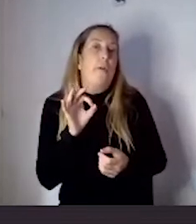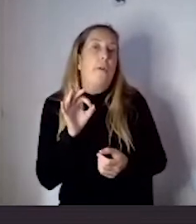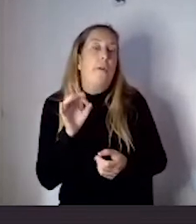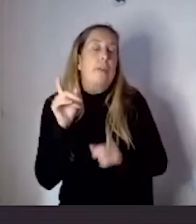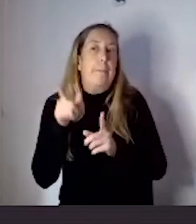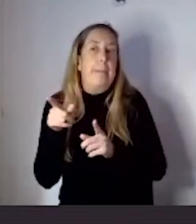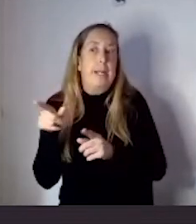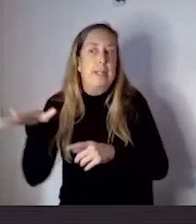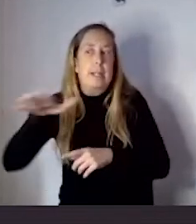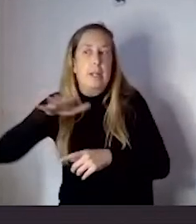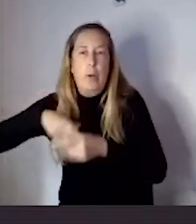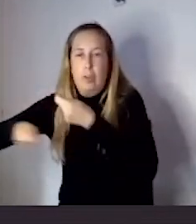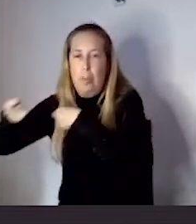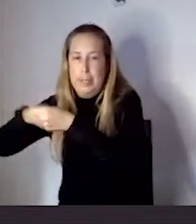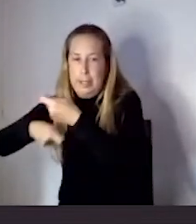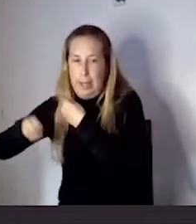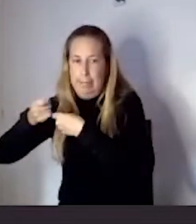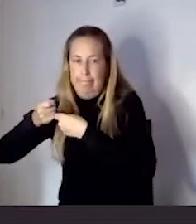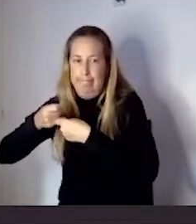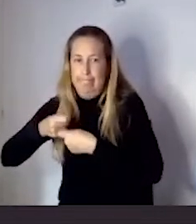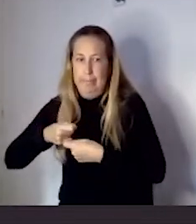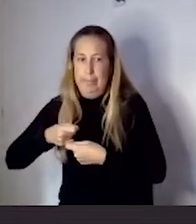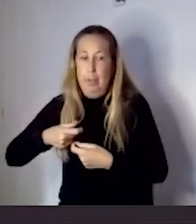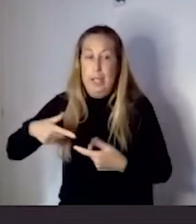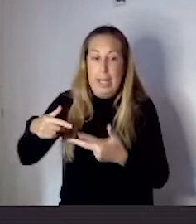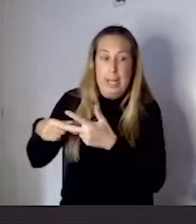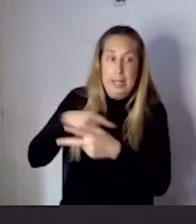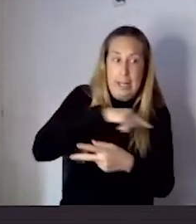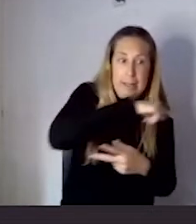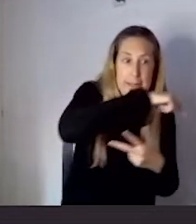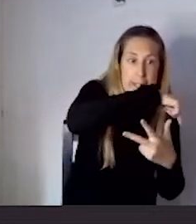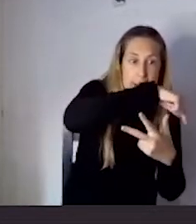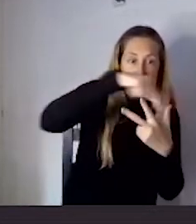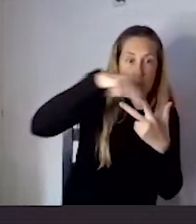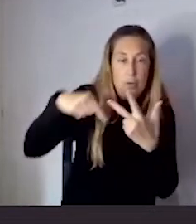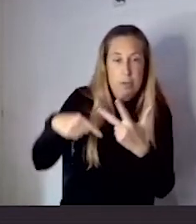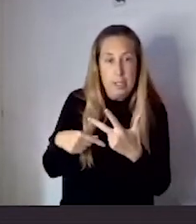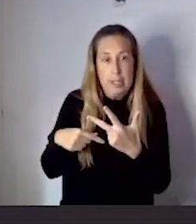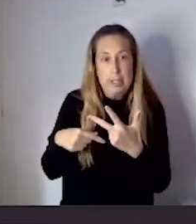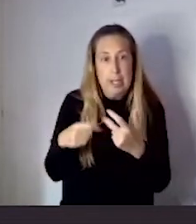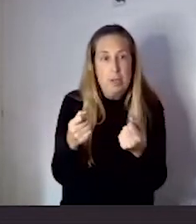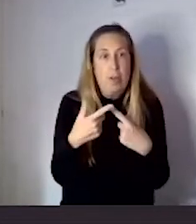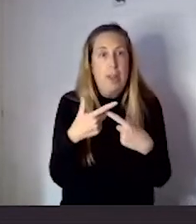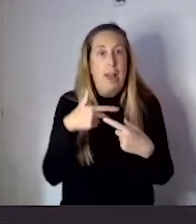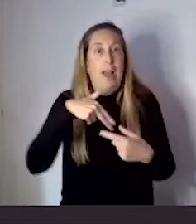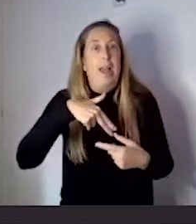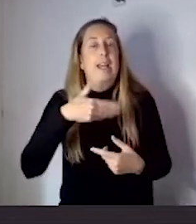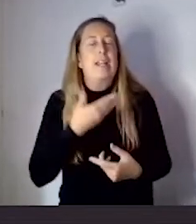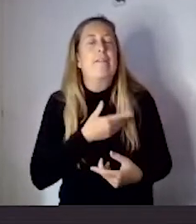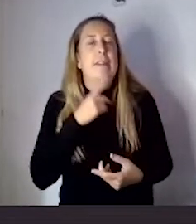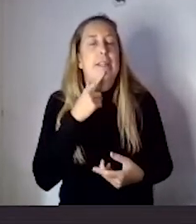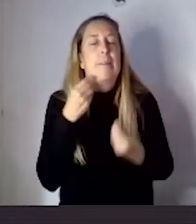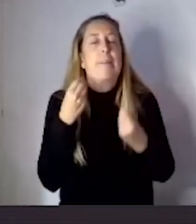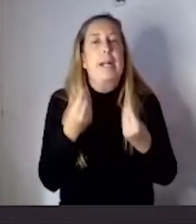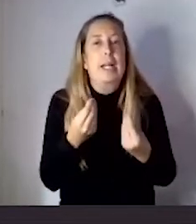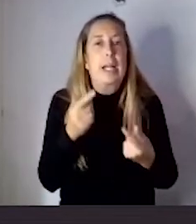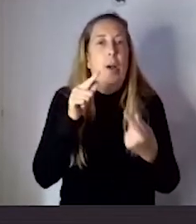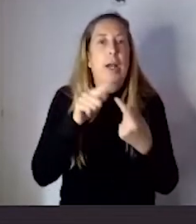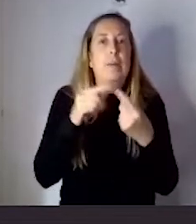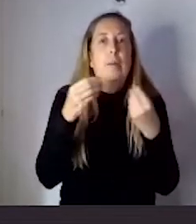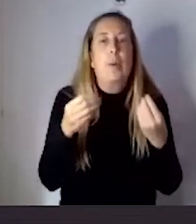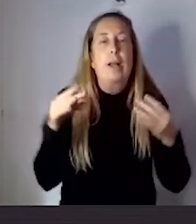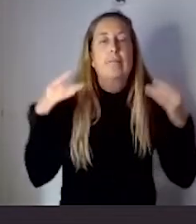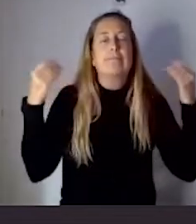al final del día estas tres cosas es lo que hacen nuestros entes para la meditación de nuevo brindarle